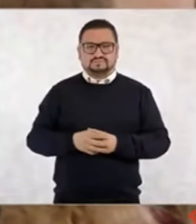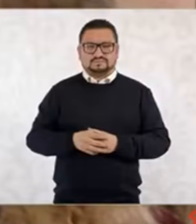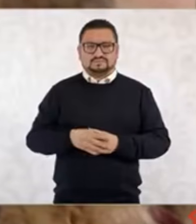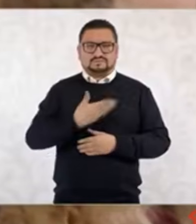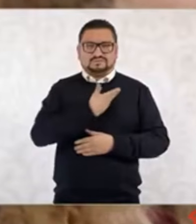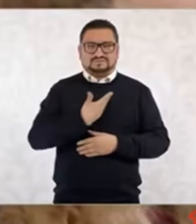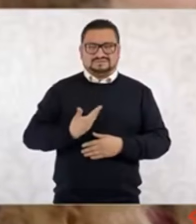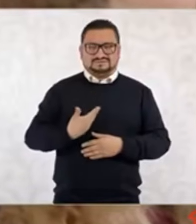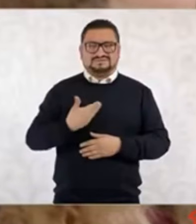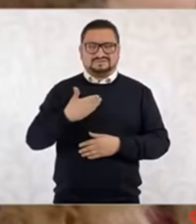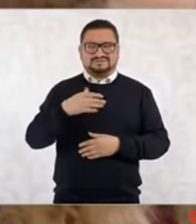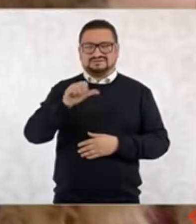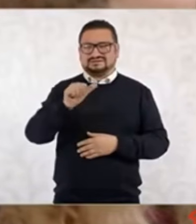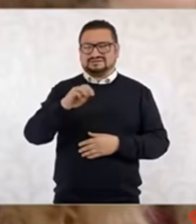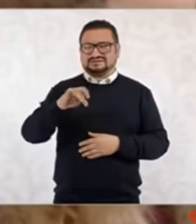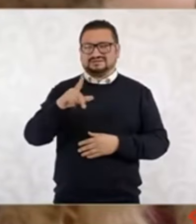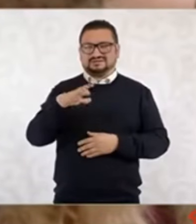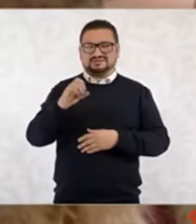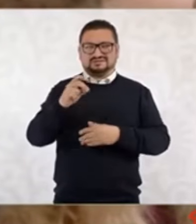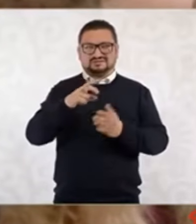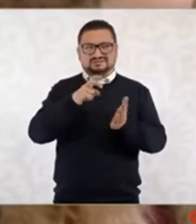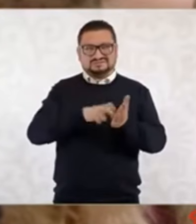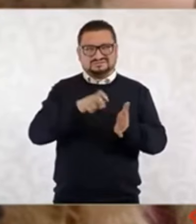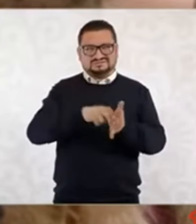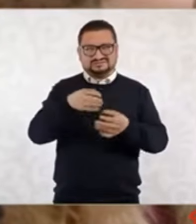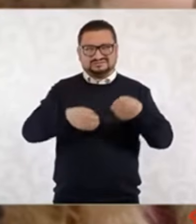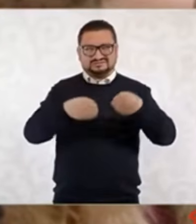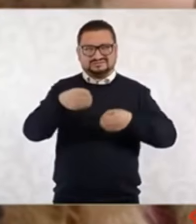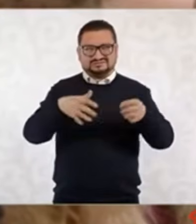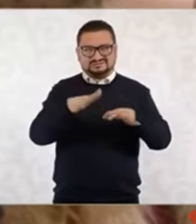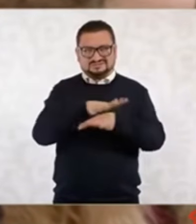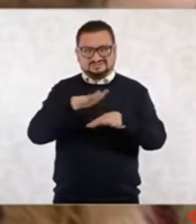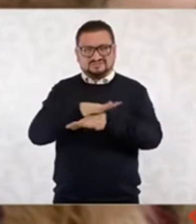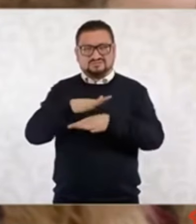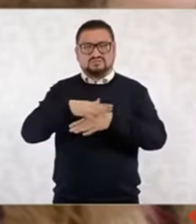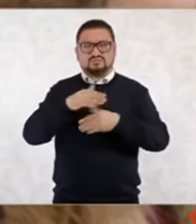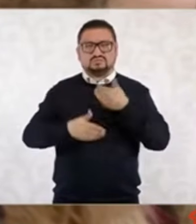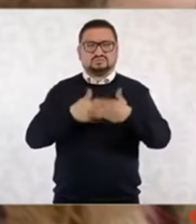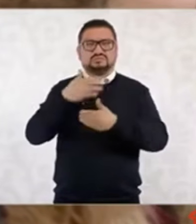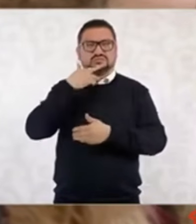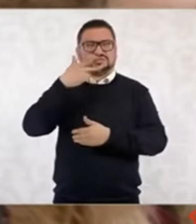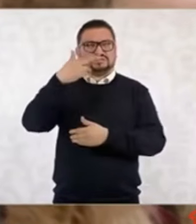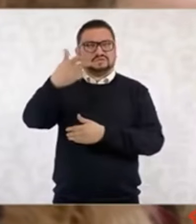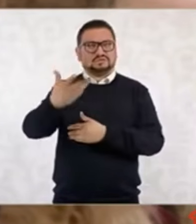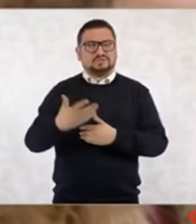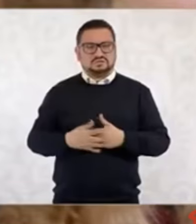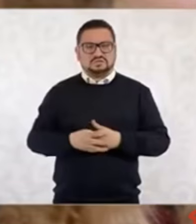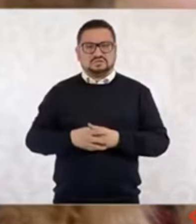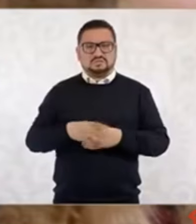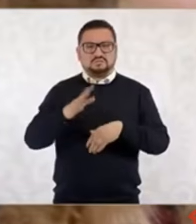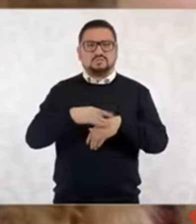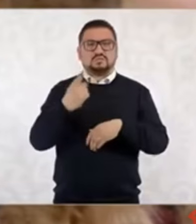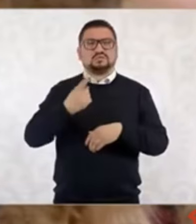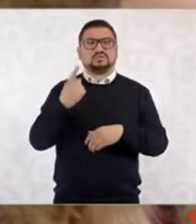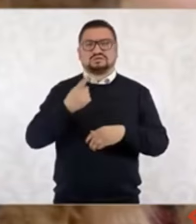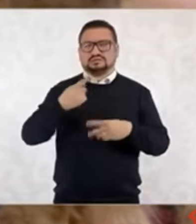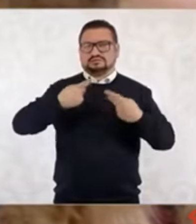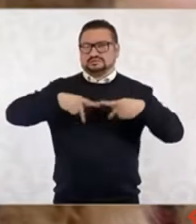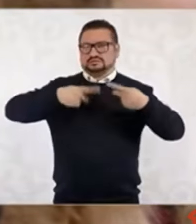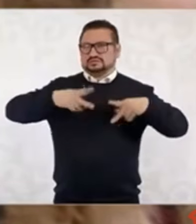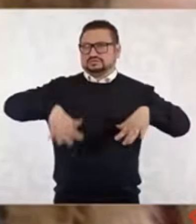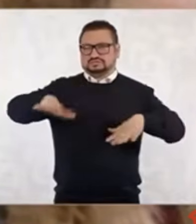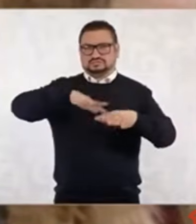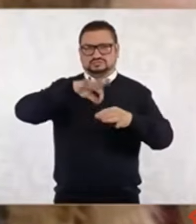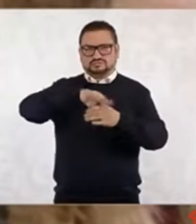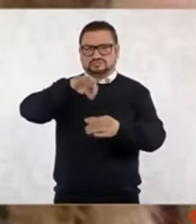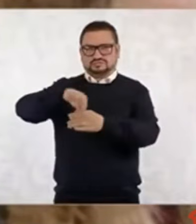presidente López Obrador nos vendió la reforma judicial como un gran avance democrático porque la población podría